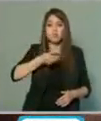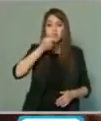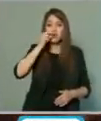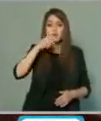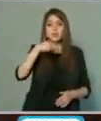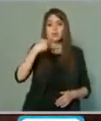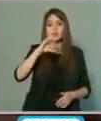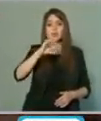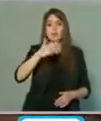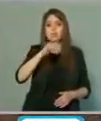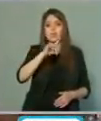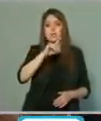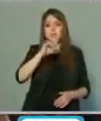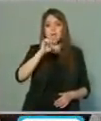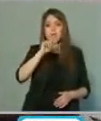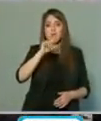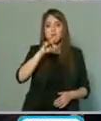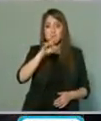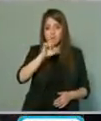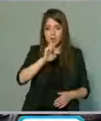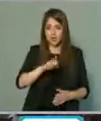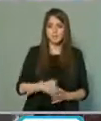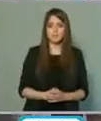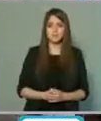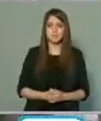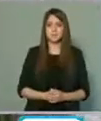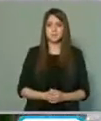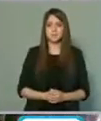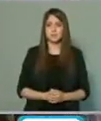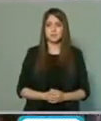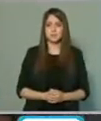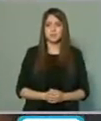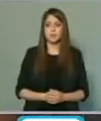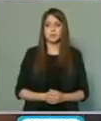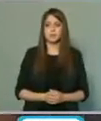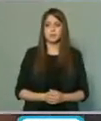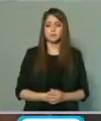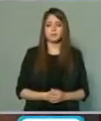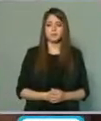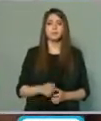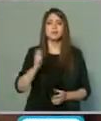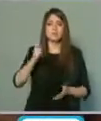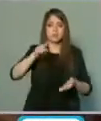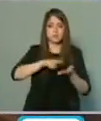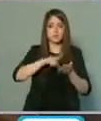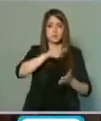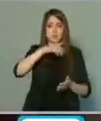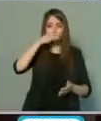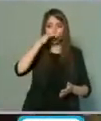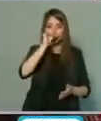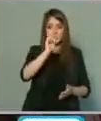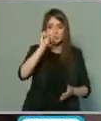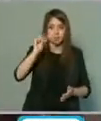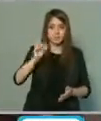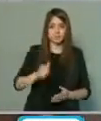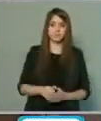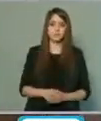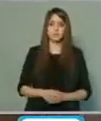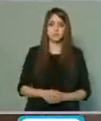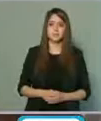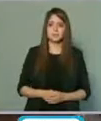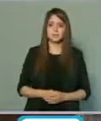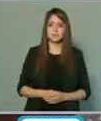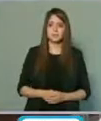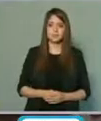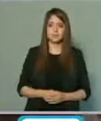a comentar. Así se le nombra. ¿Cuál es su nombre? Chile atole con grano de maíz. Grano de maíz.